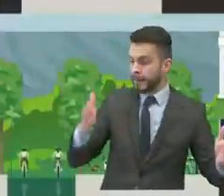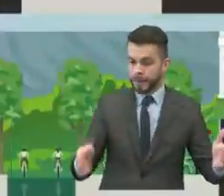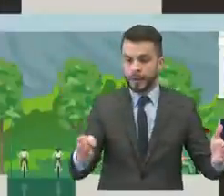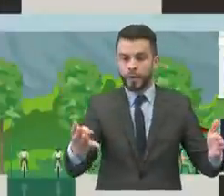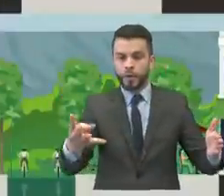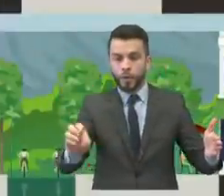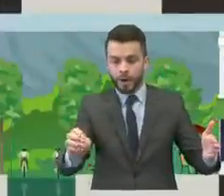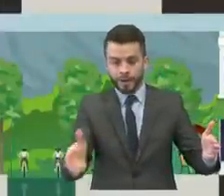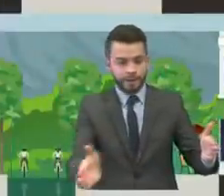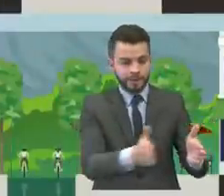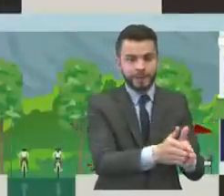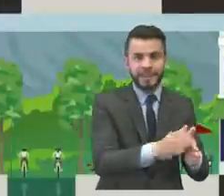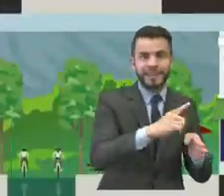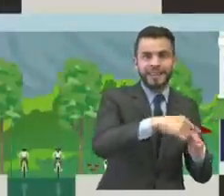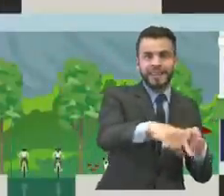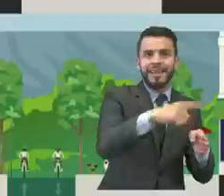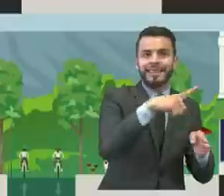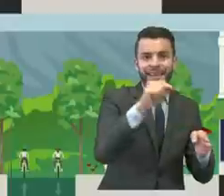40 y la 100.